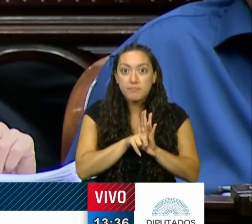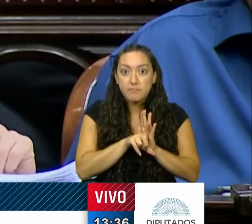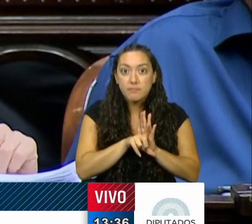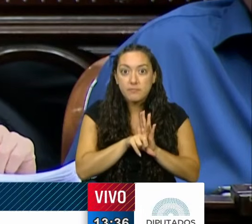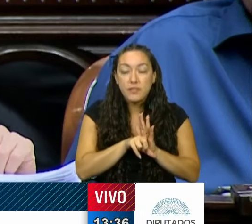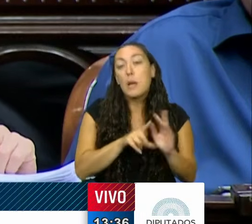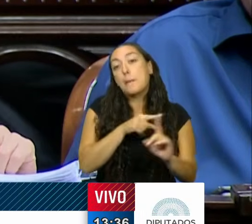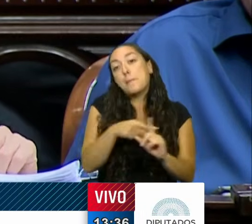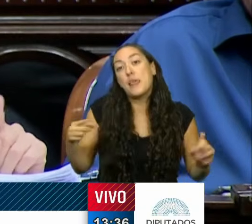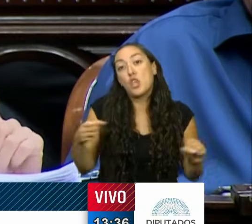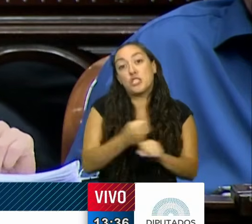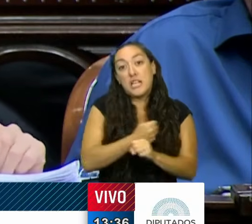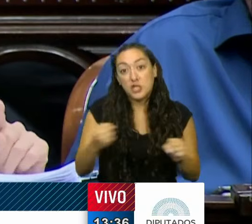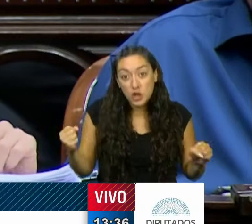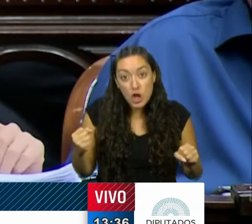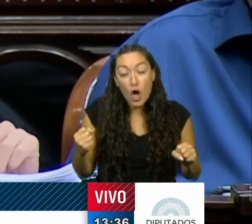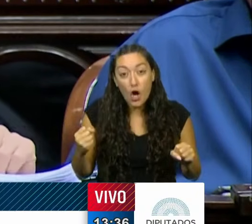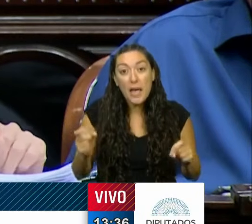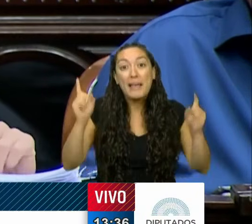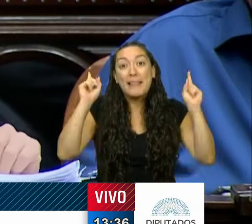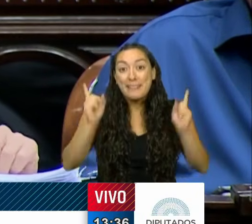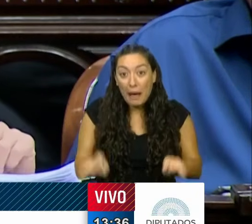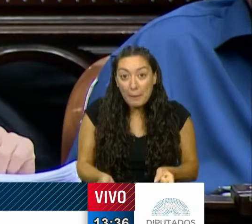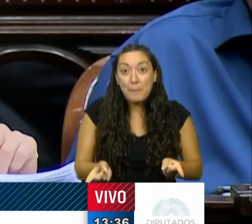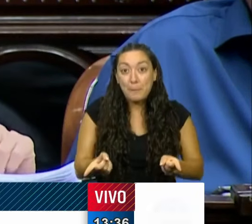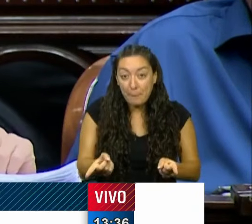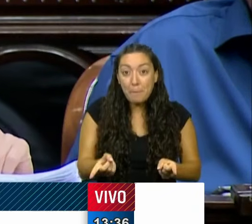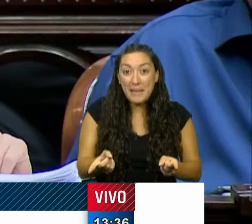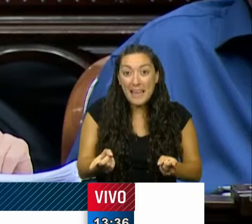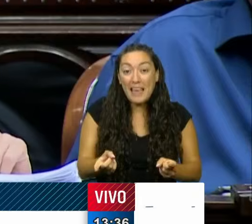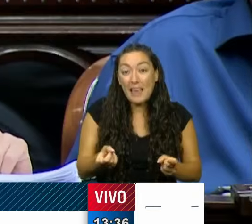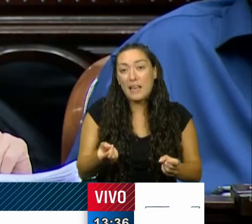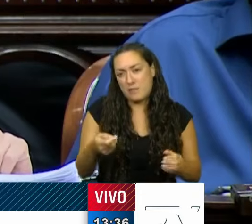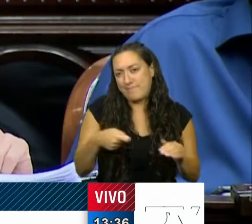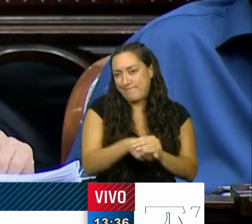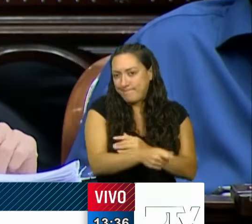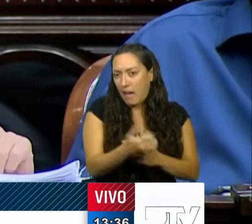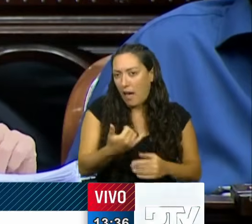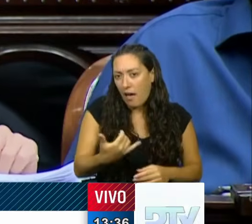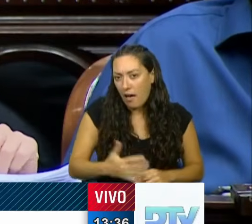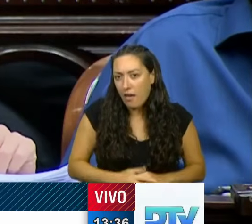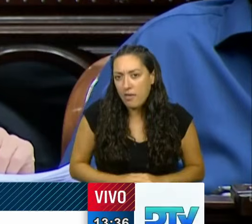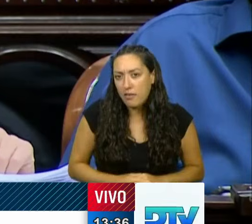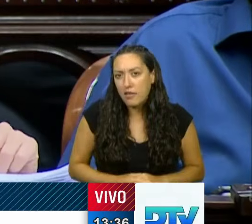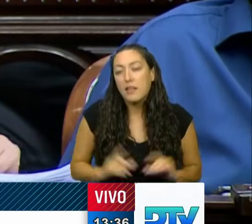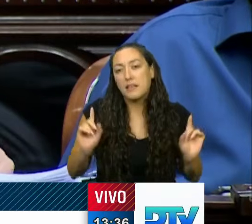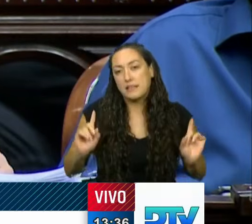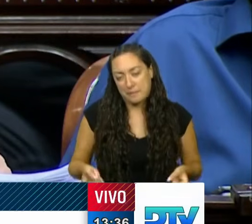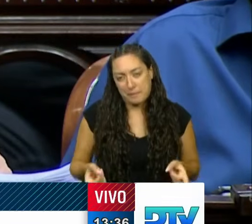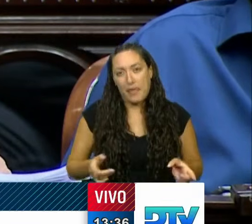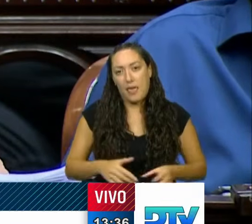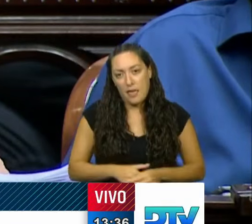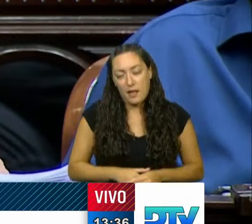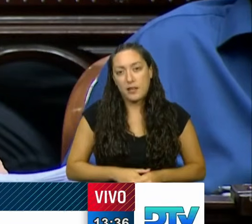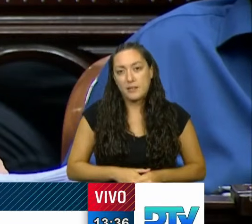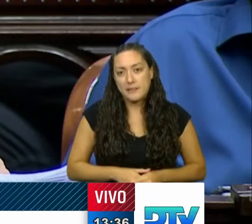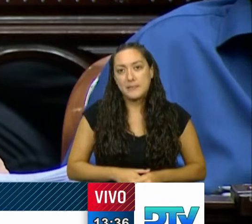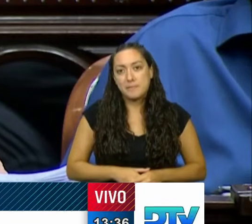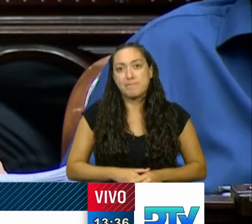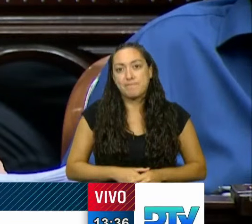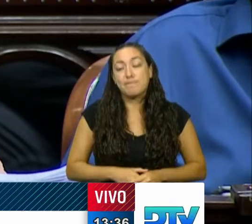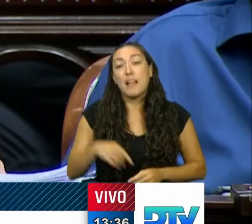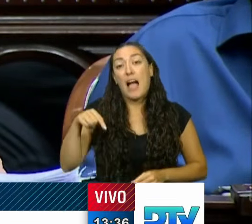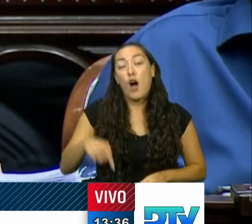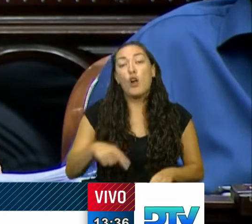media sanción, también la está atravesando una Banelco. También la está atravesando. Pero lo lamentable del paso